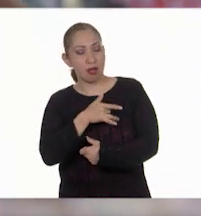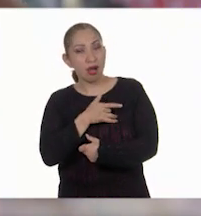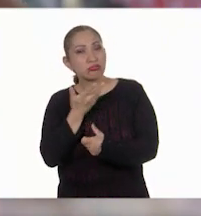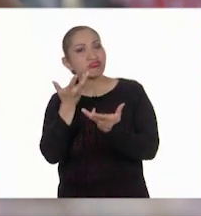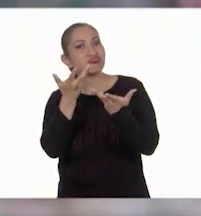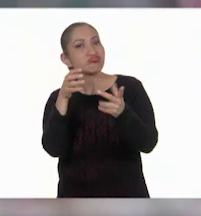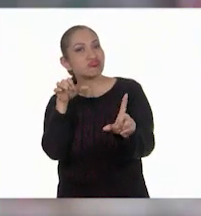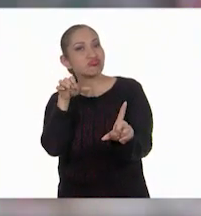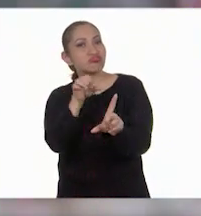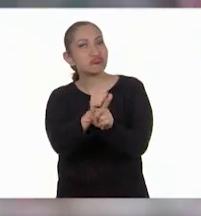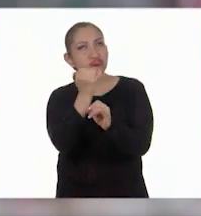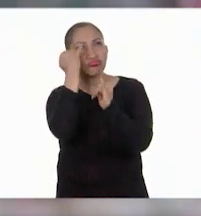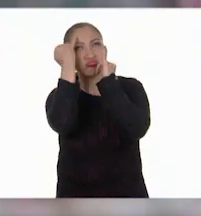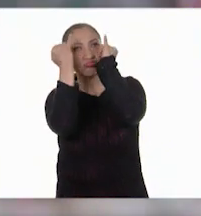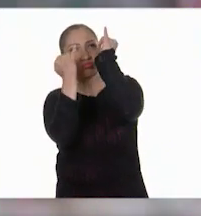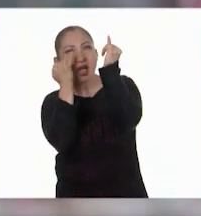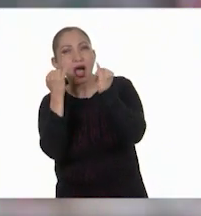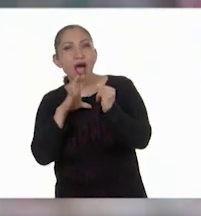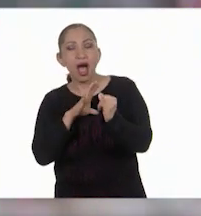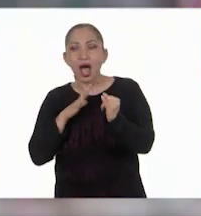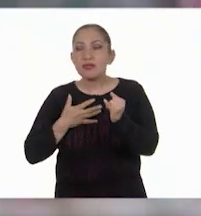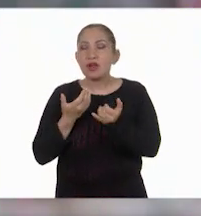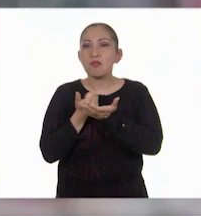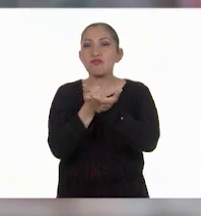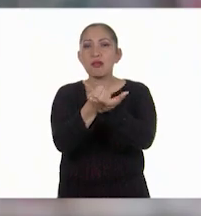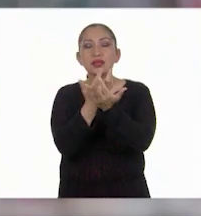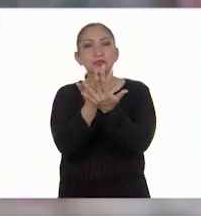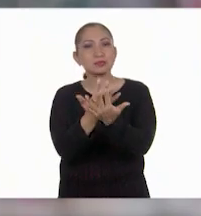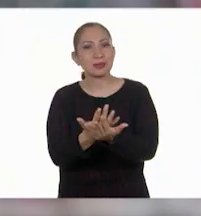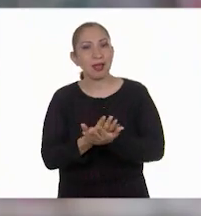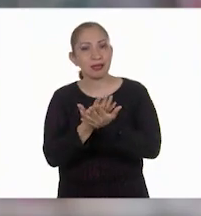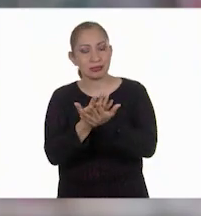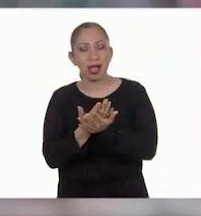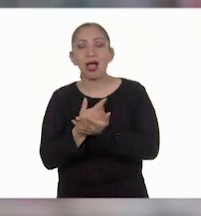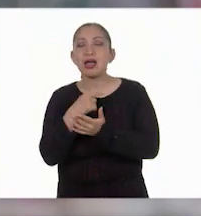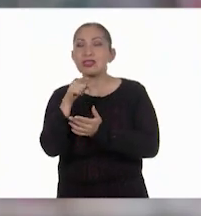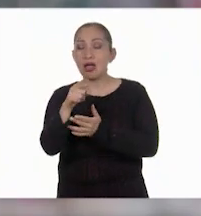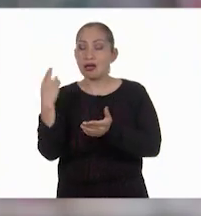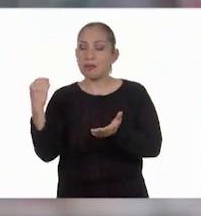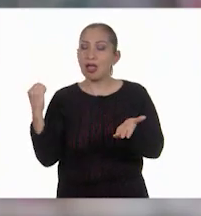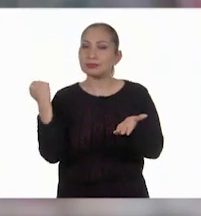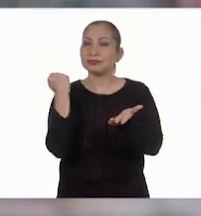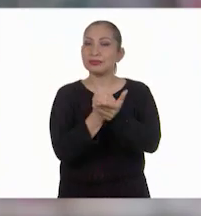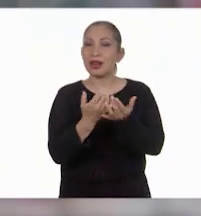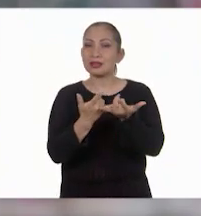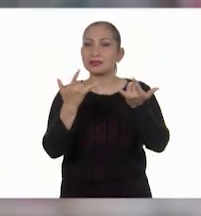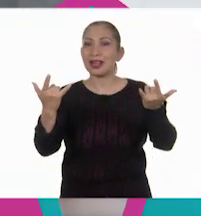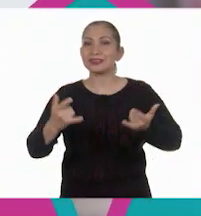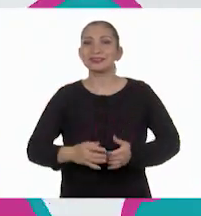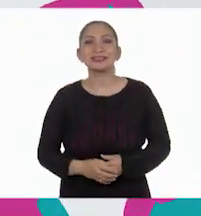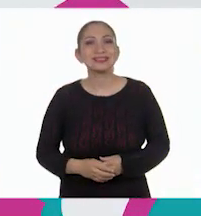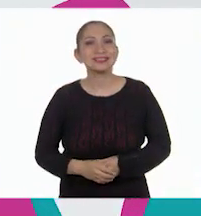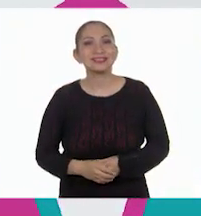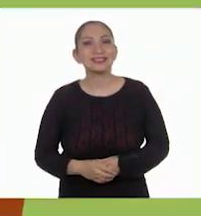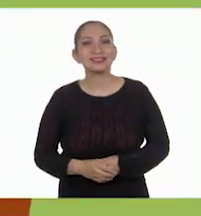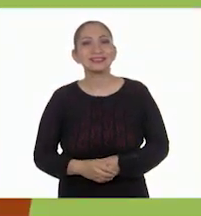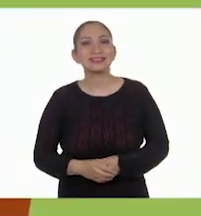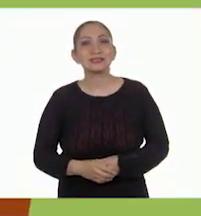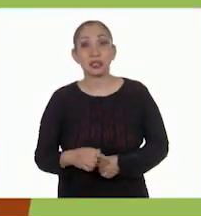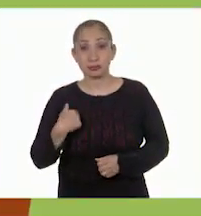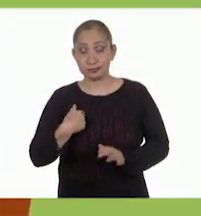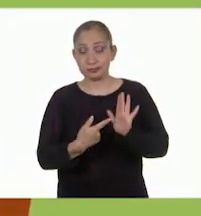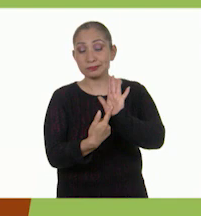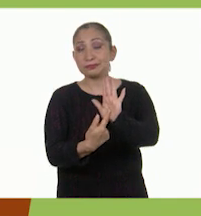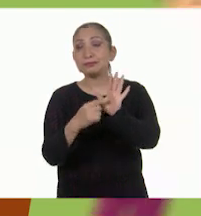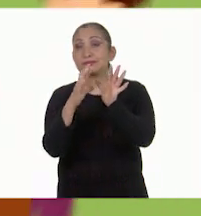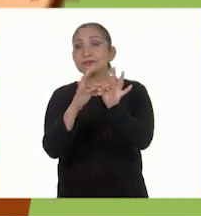tus sueños, innovar y crear esperanzas, y sobre todo, dejar tu nombre marcado en la historia. Te